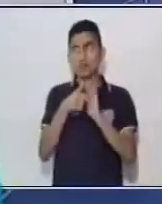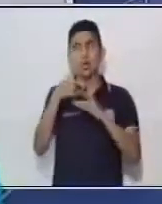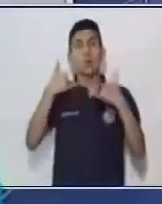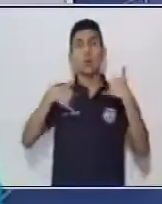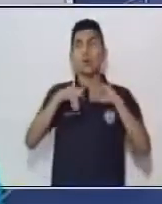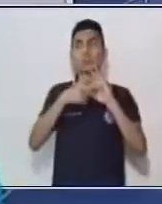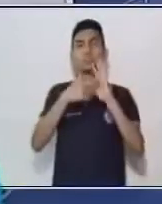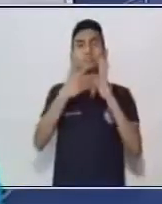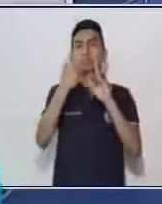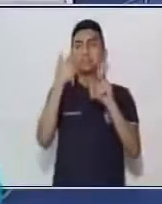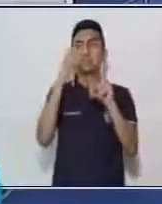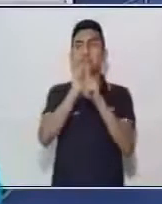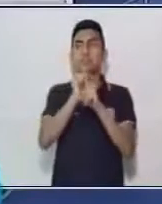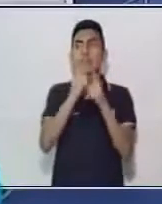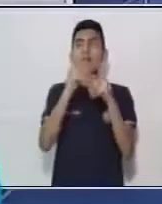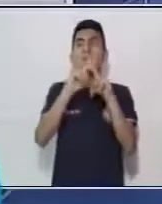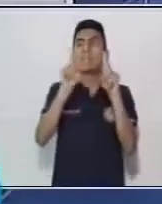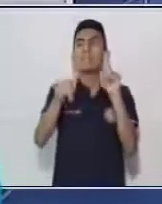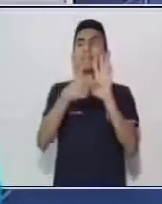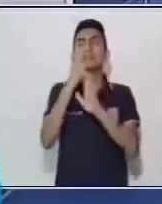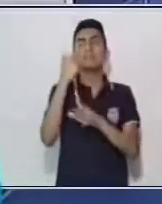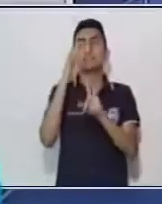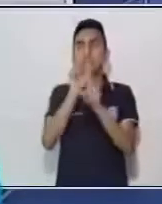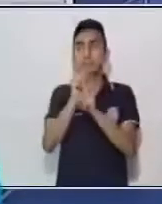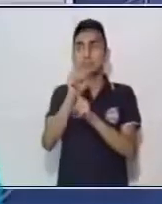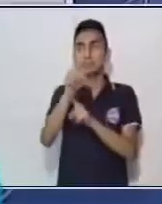¿Qué diferencia ves tú entre estas dos oraciones?